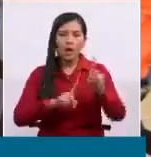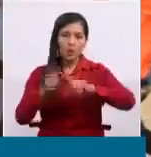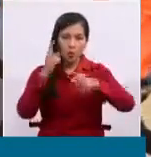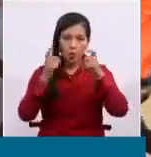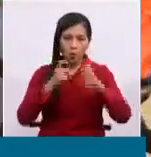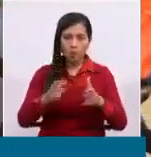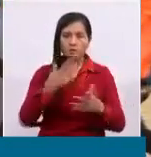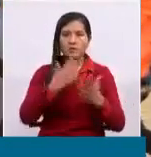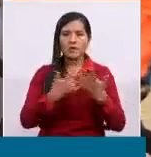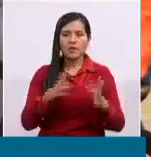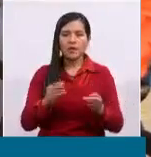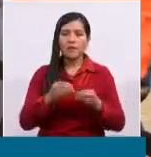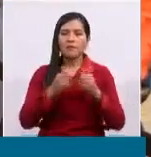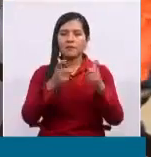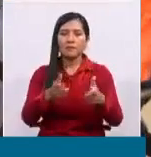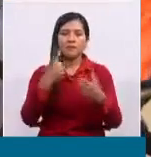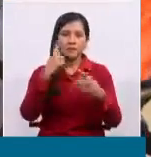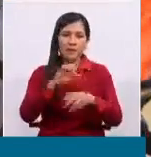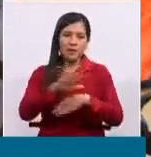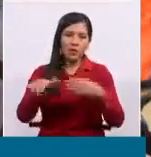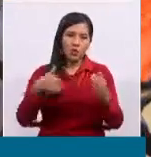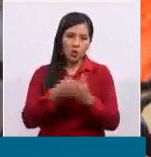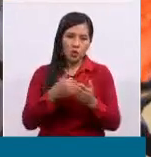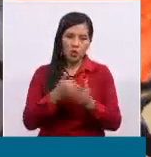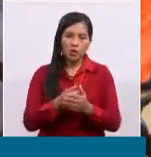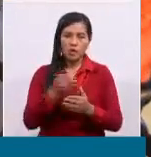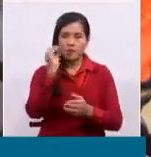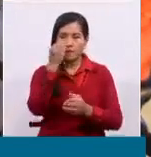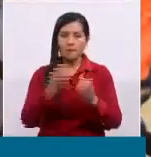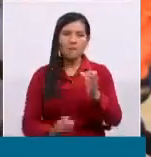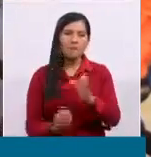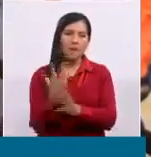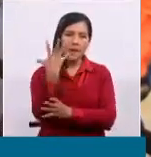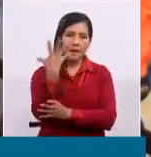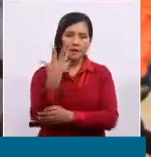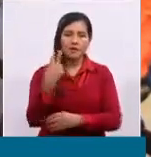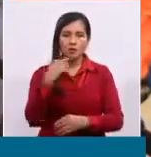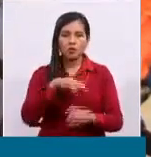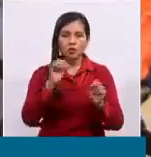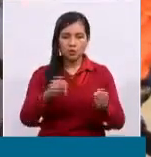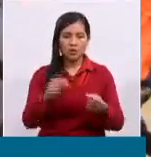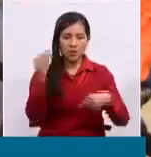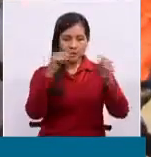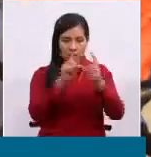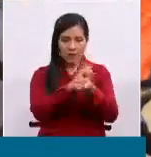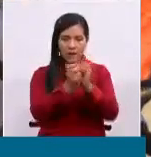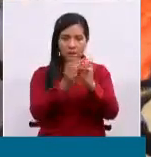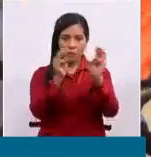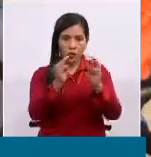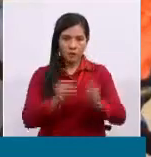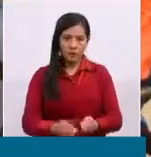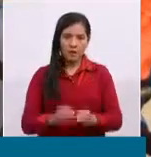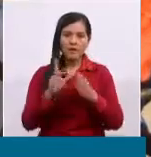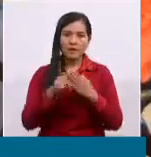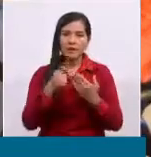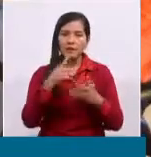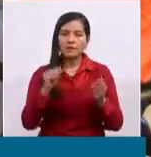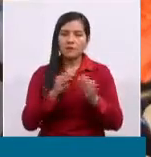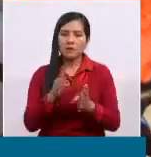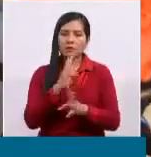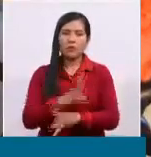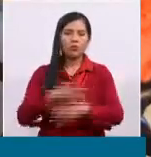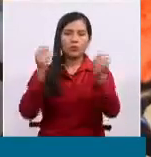la urea de la planta de yacimientos, que vamos a forrarla con un polímero y vamos a hacer que se evite la volatilización,